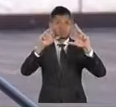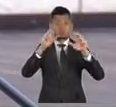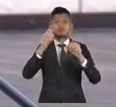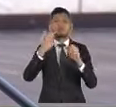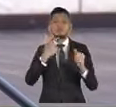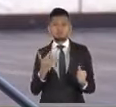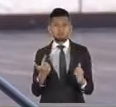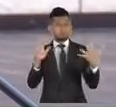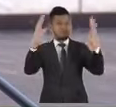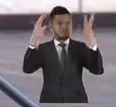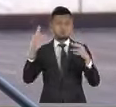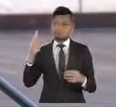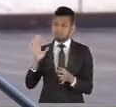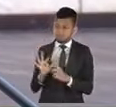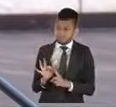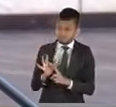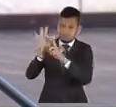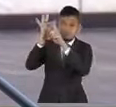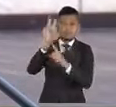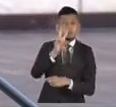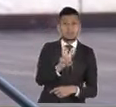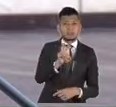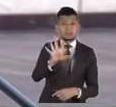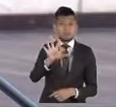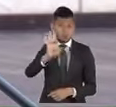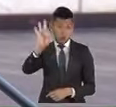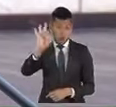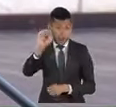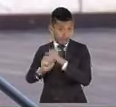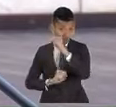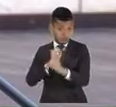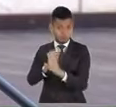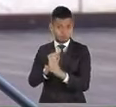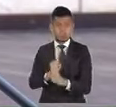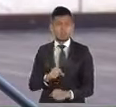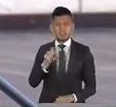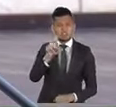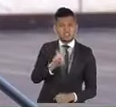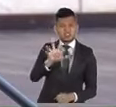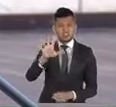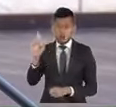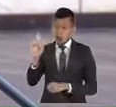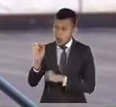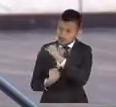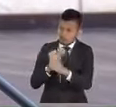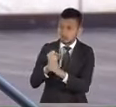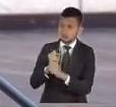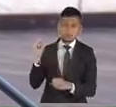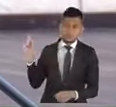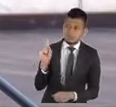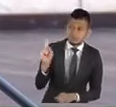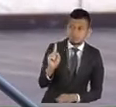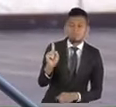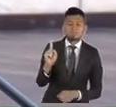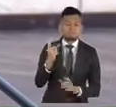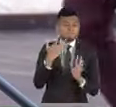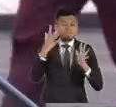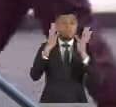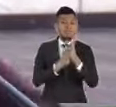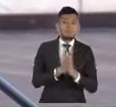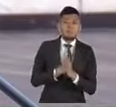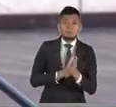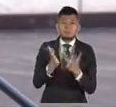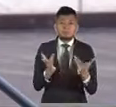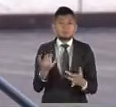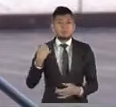Es un aniversario que a la vez es lleno de esperanza, porque esperamos cada día, como llegar a los